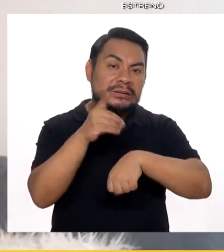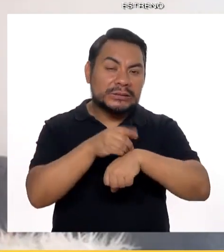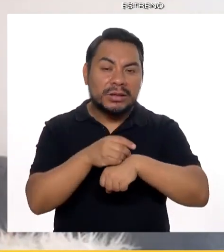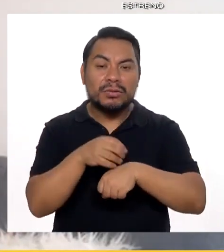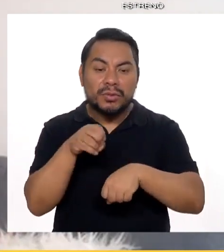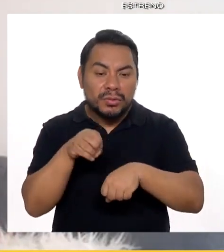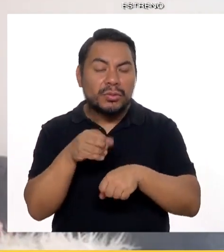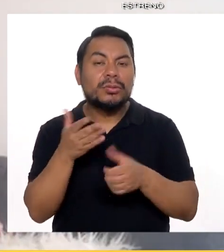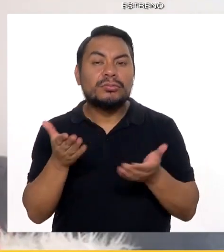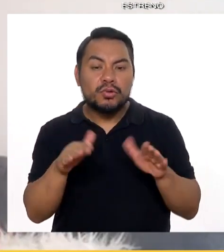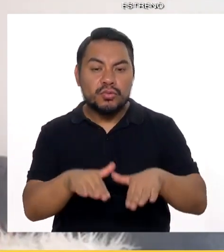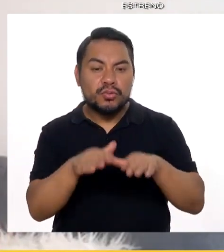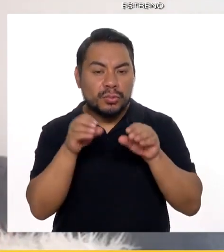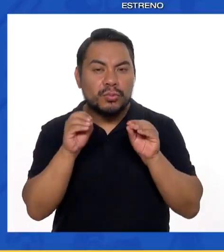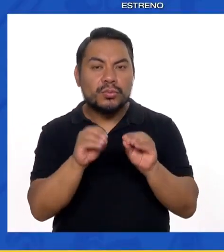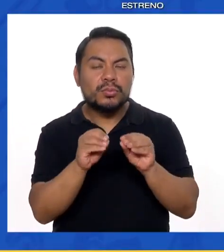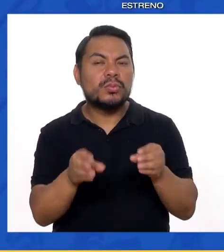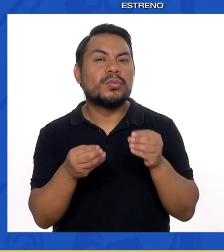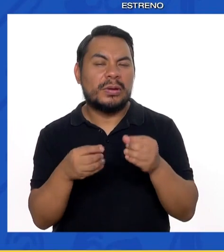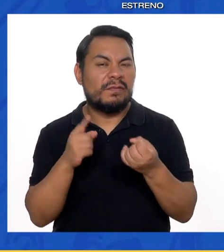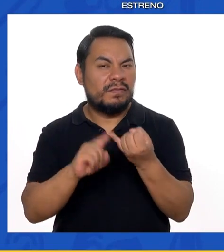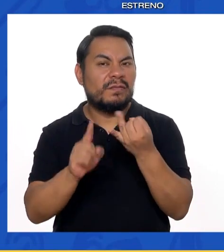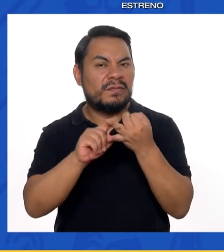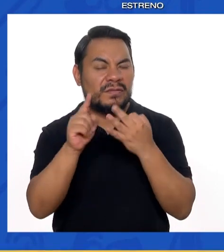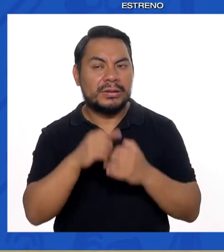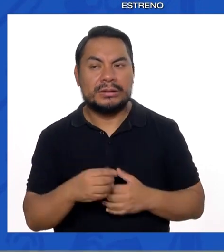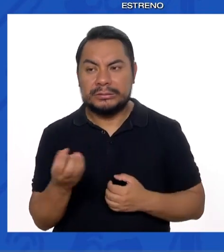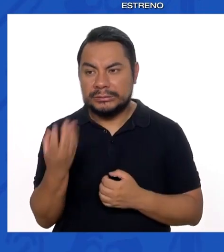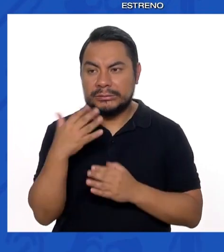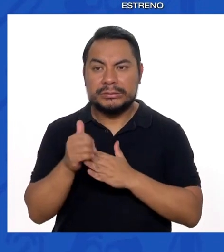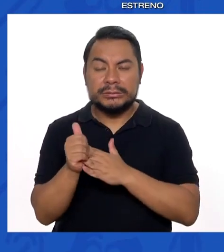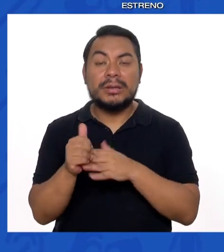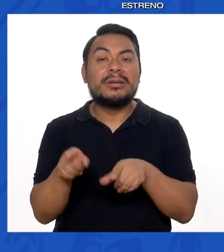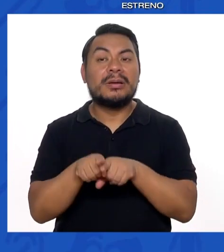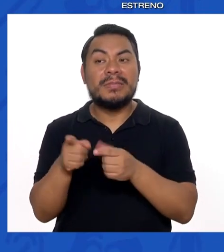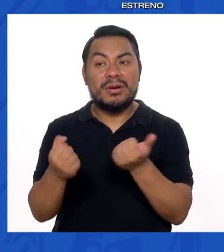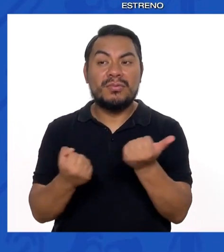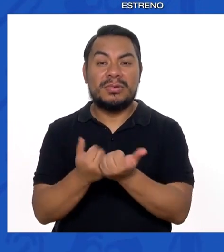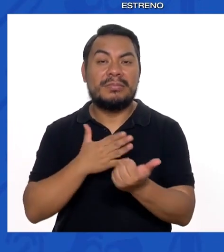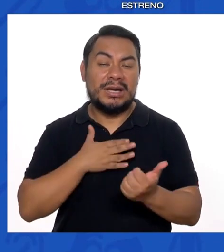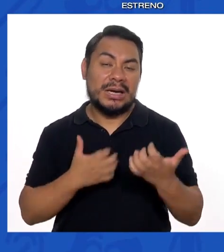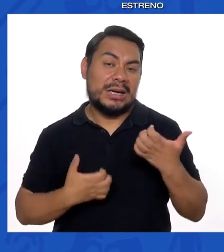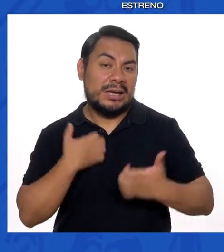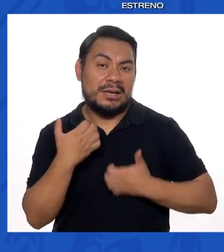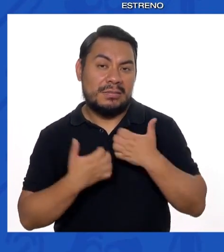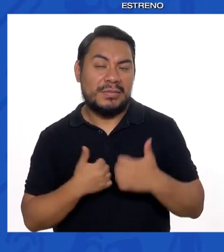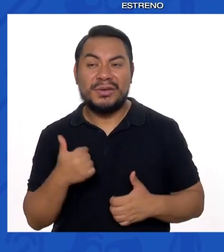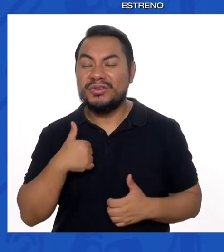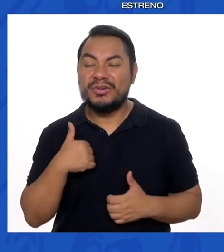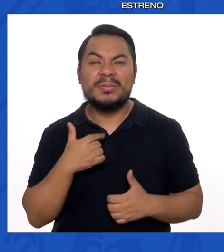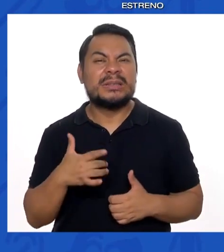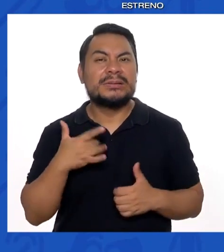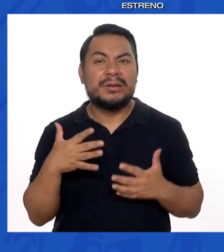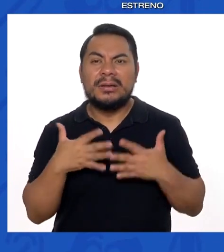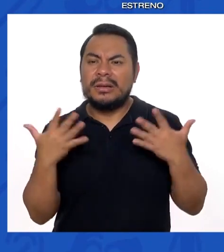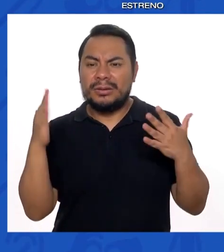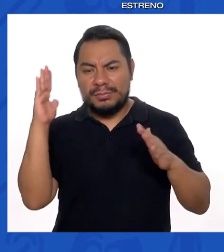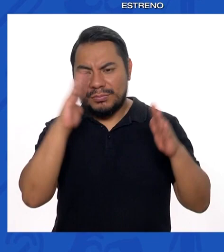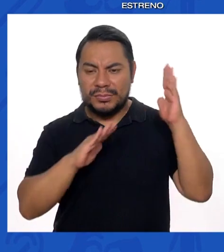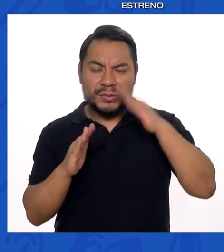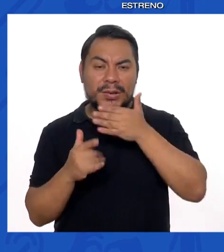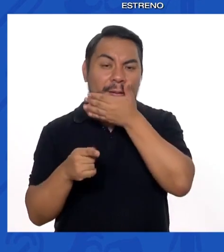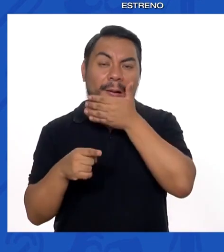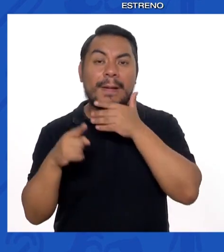médicos, terapias, etcétera, sino también en la parte emocional. Uno se siente muy abrumada